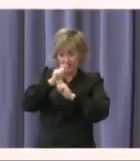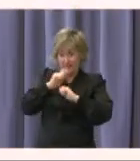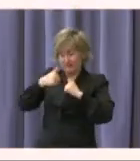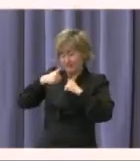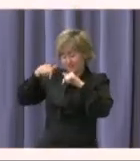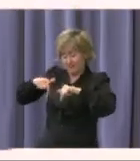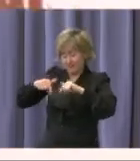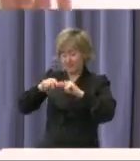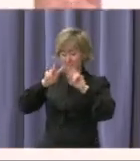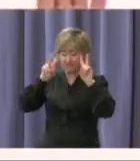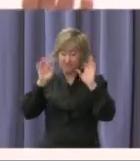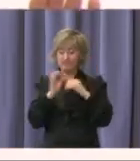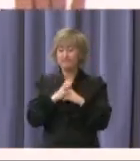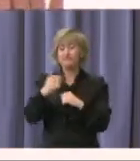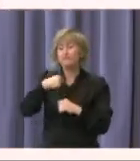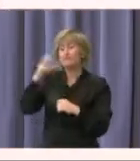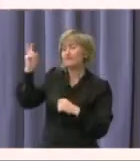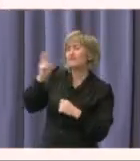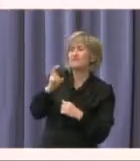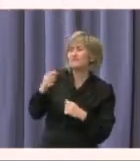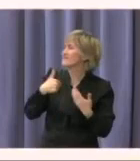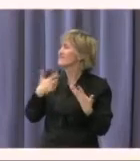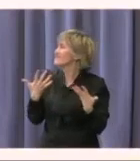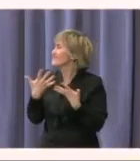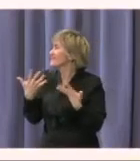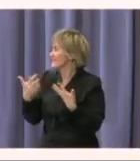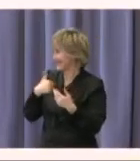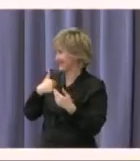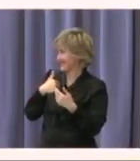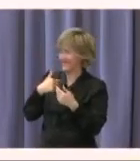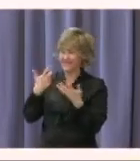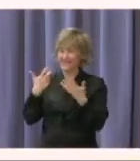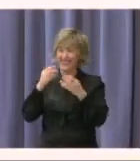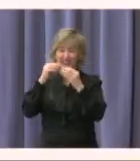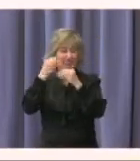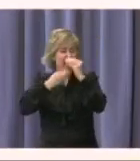yo he venido aquí a hablar de mi libro, ¿eh? A ver, que quede claro.